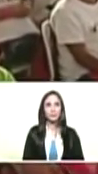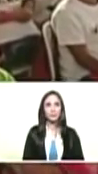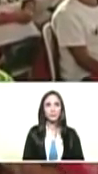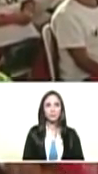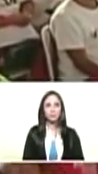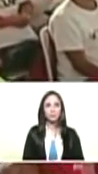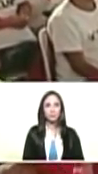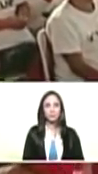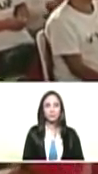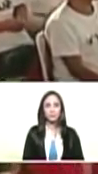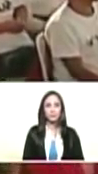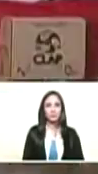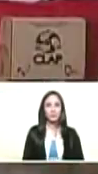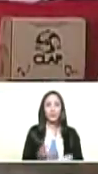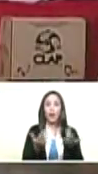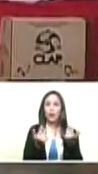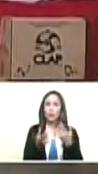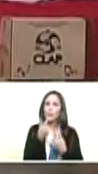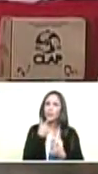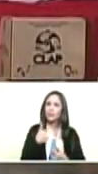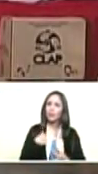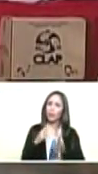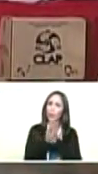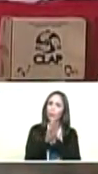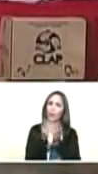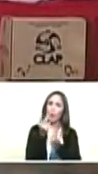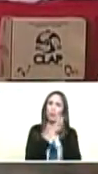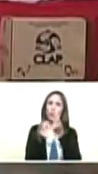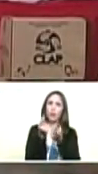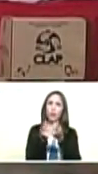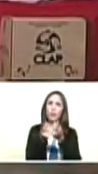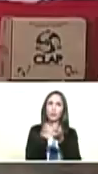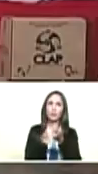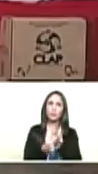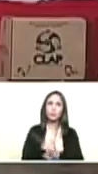En primer lugar, me están solicitando